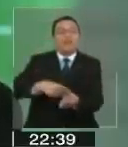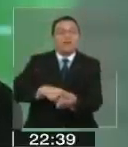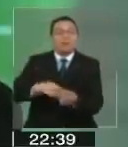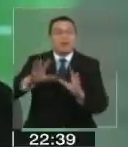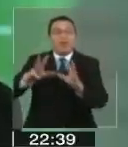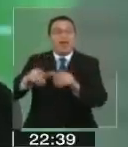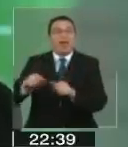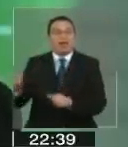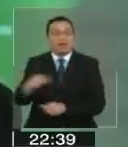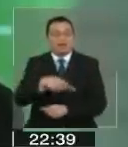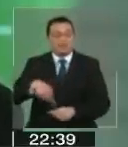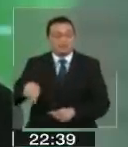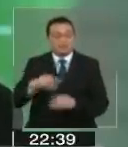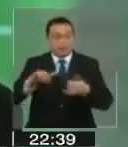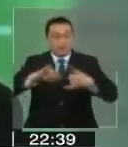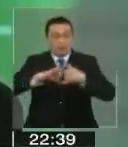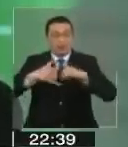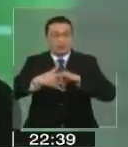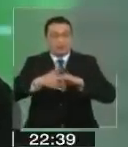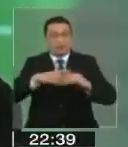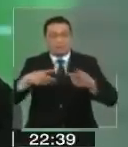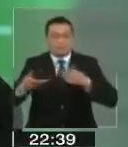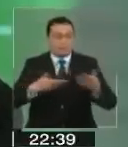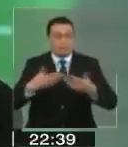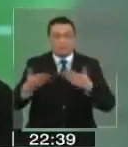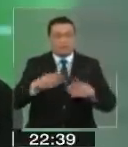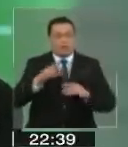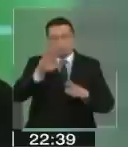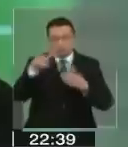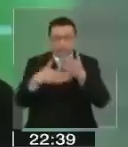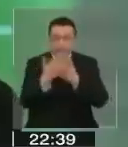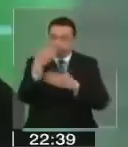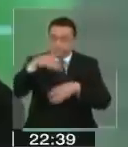familias que estamos whatsappeándonos